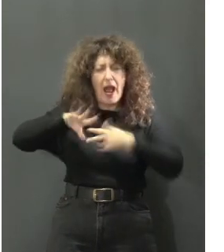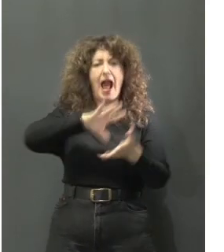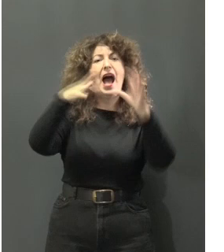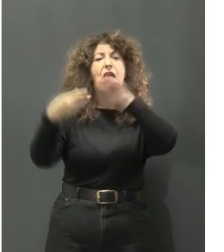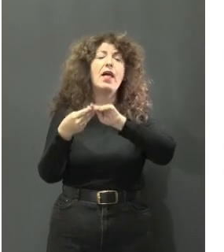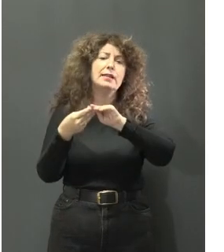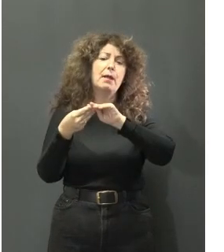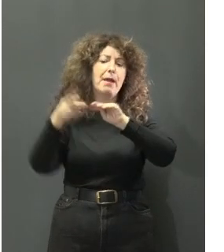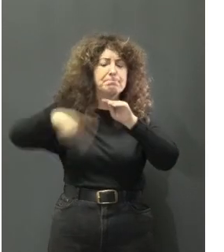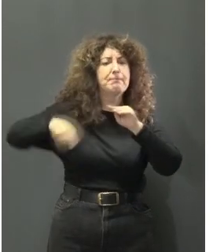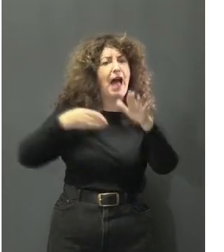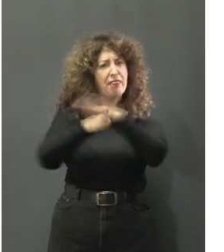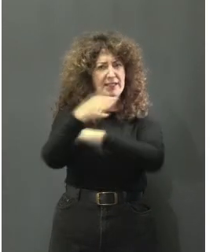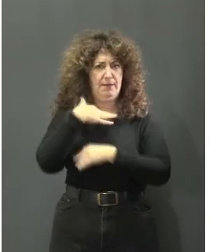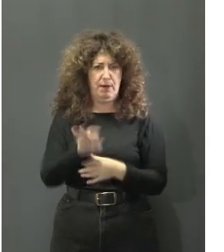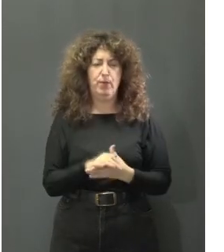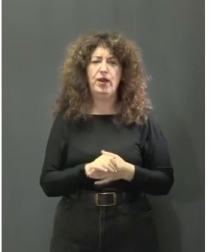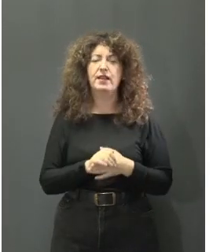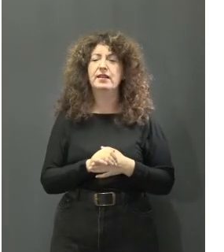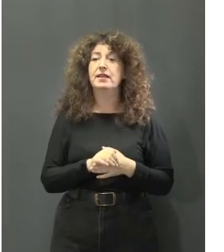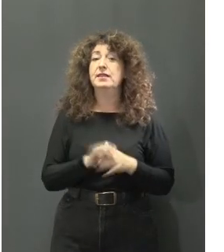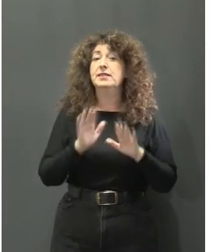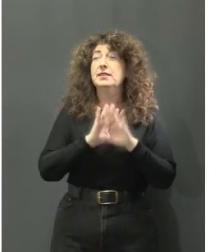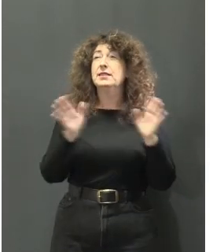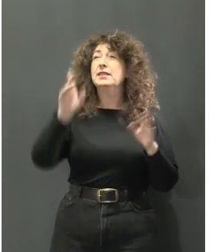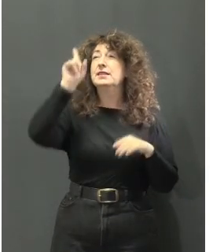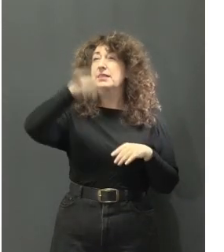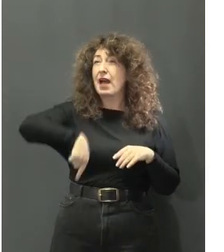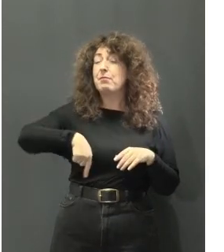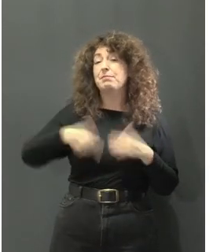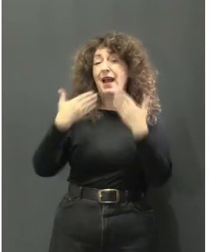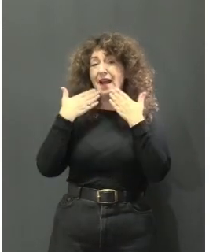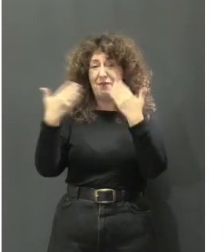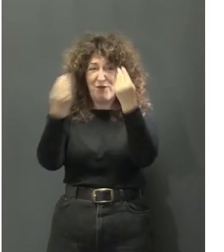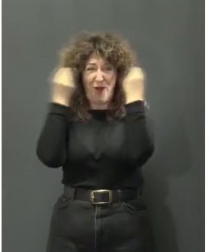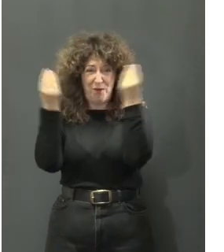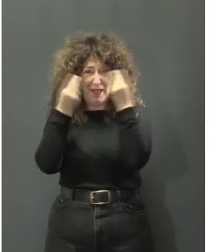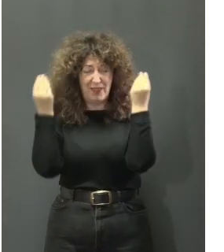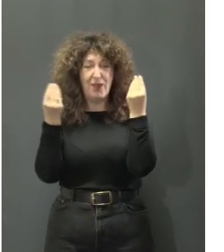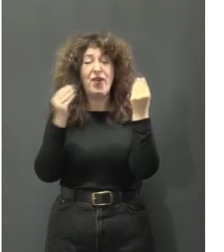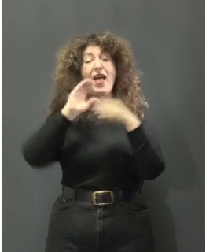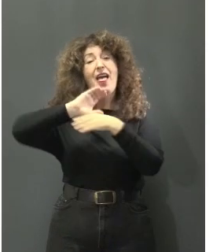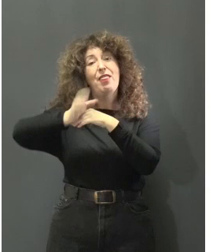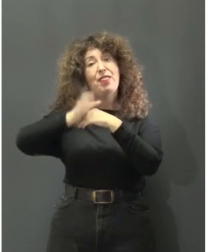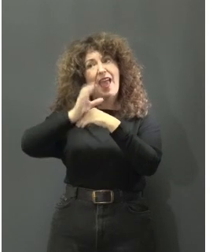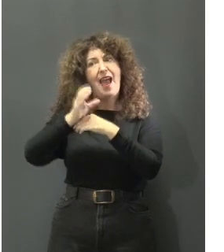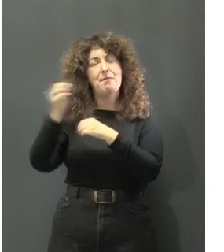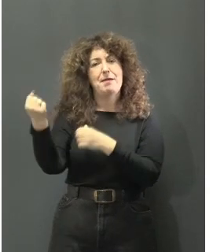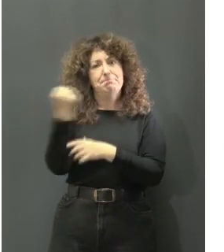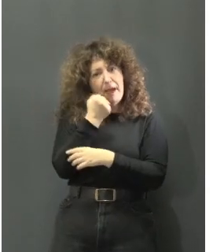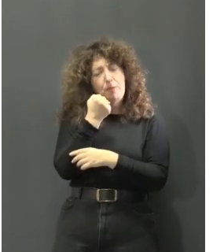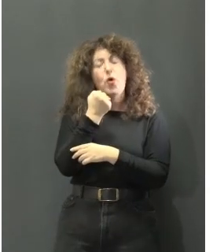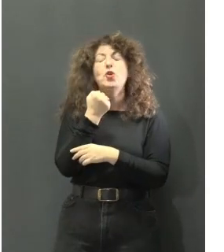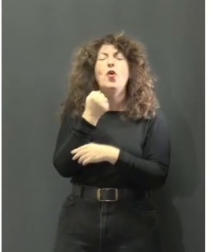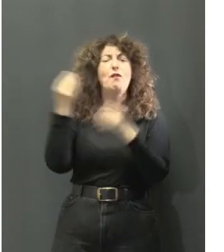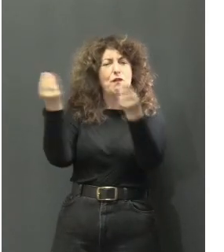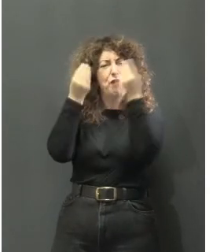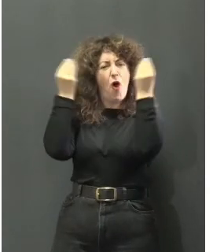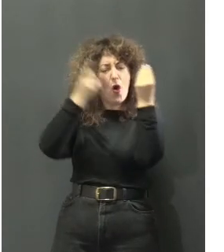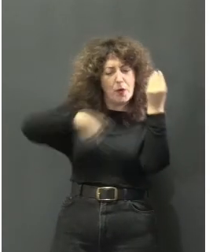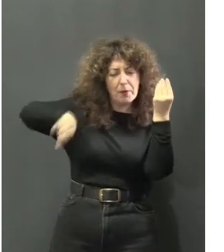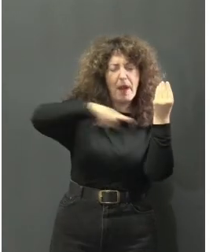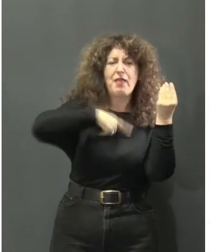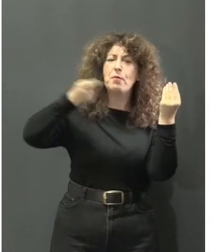que fueran más accesibles. Eso y bueno, y también la formación, también podemos contar con el CEAPAT, con Cristina, para dar formación al resto